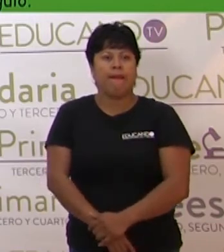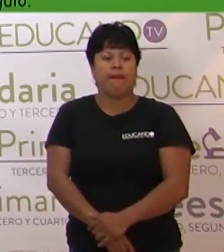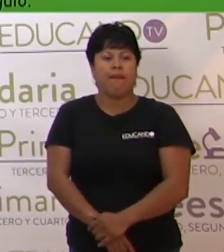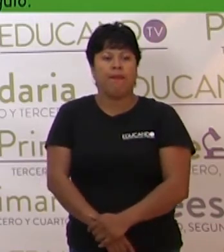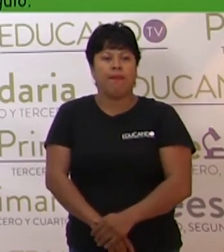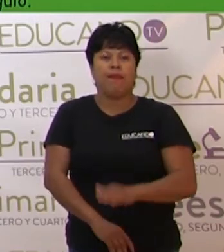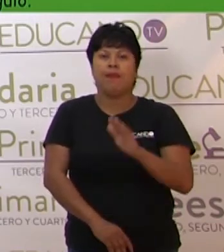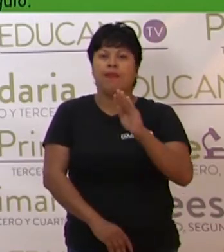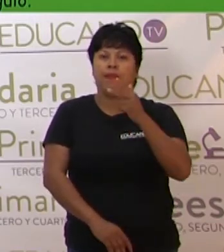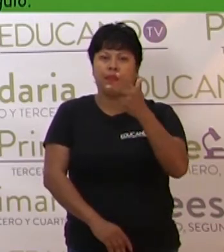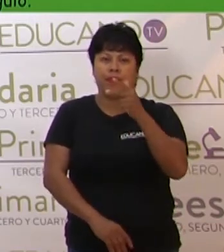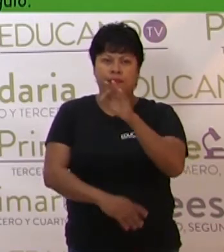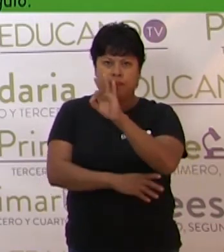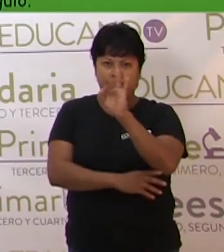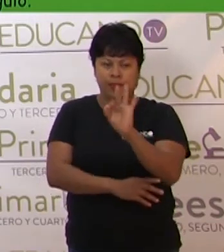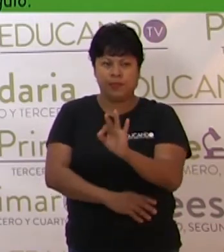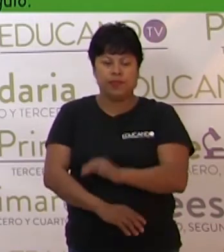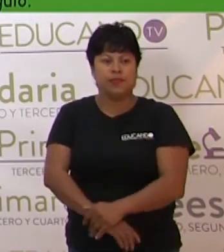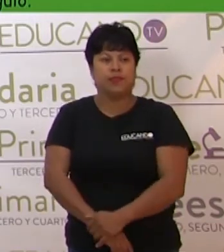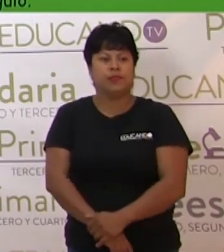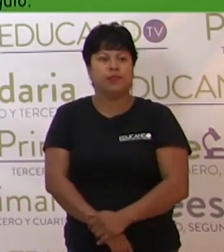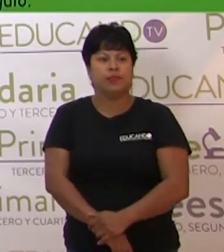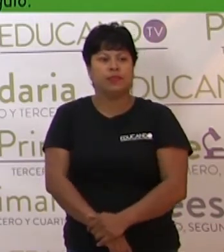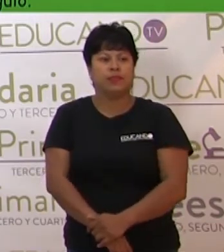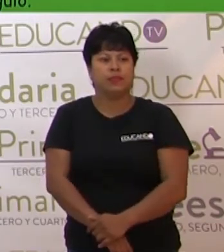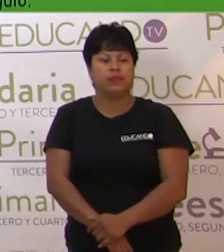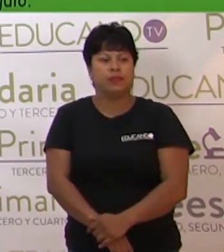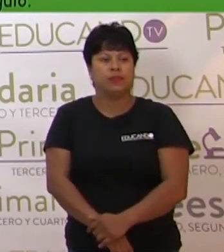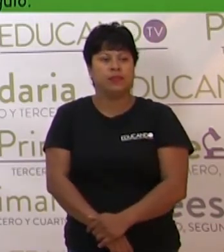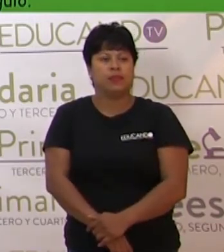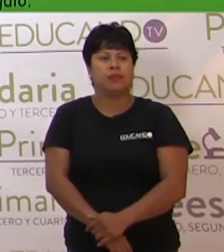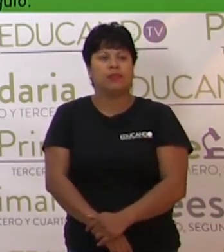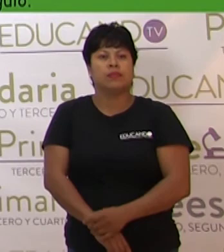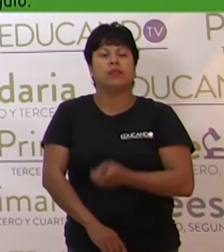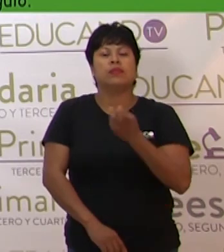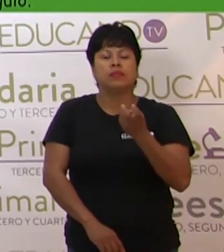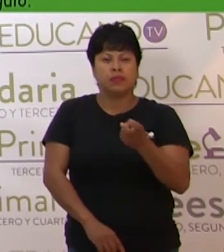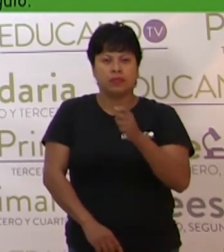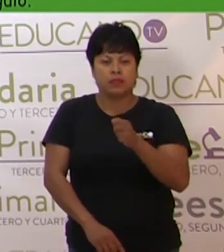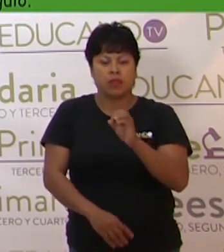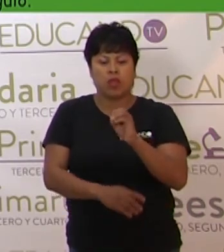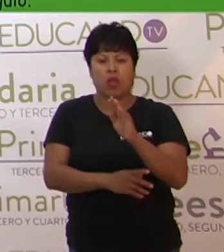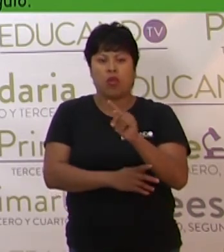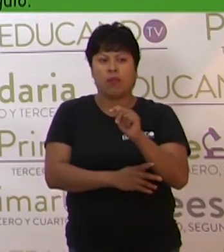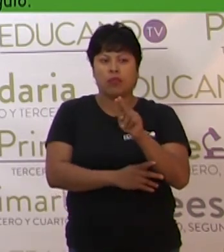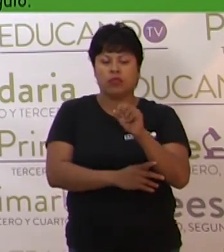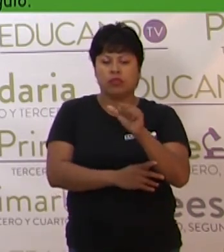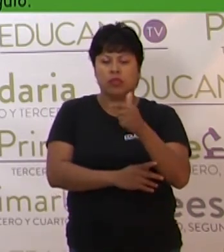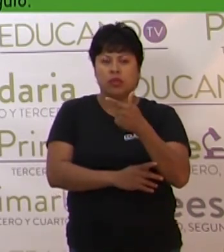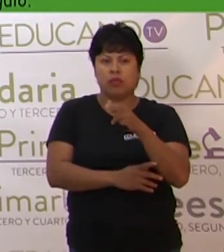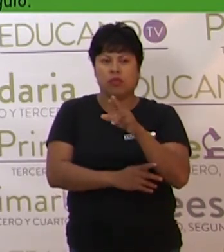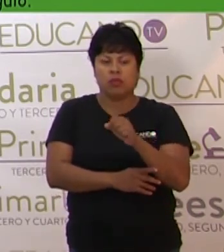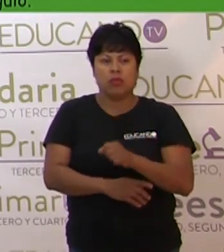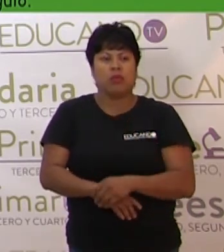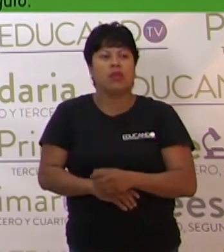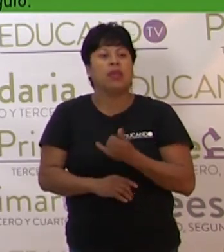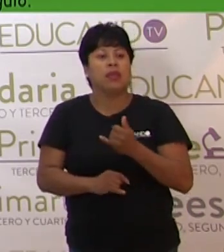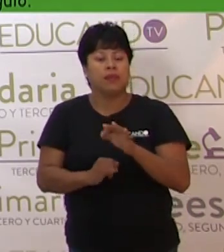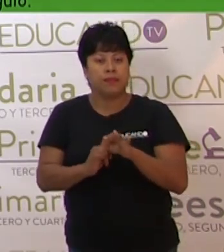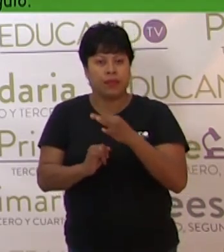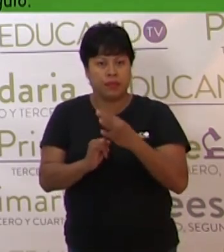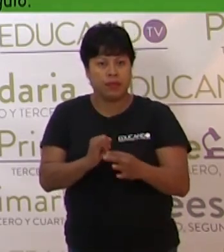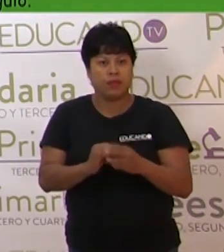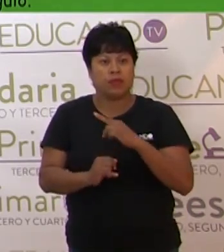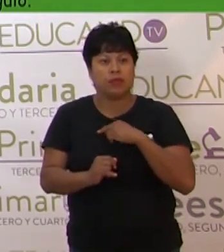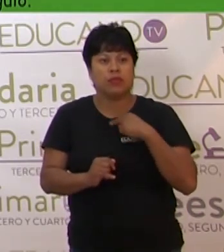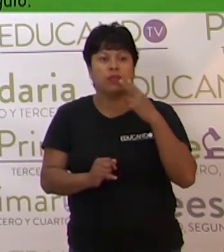98 grados por lo tanto son tres ángulos 98 grados y por último vamos